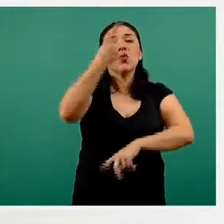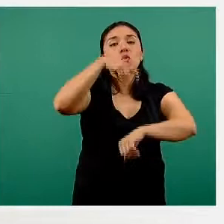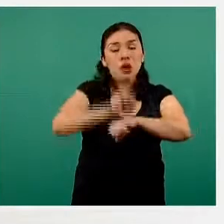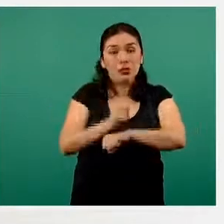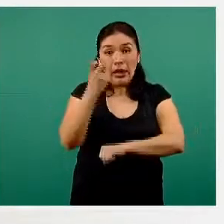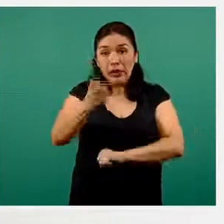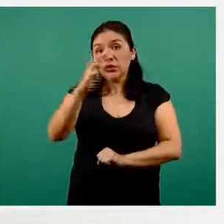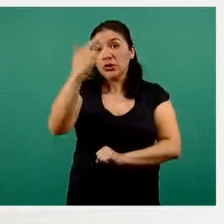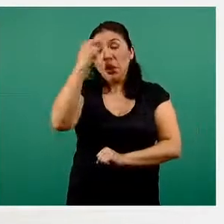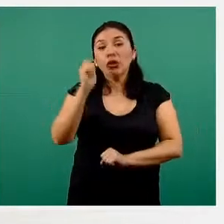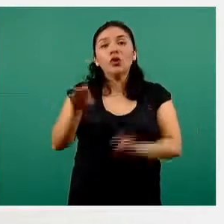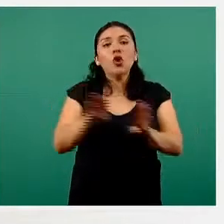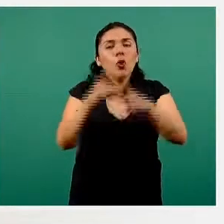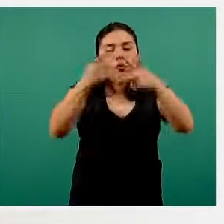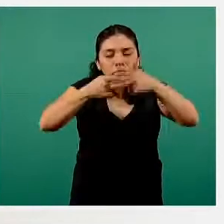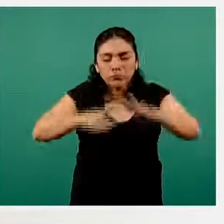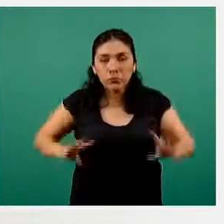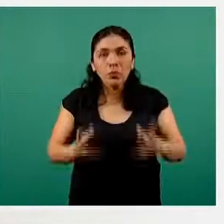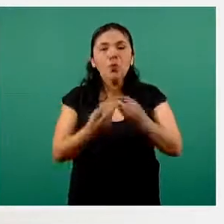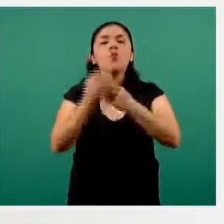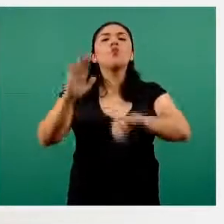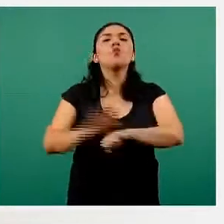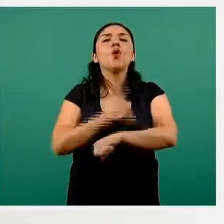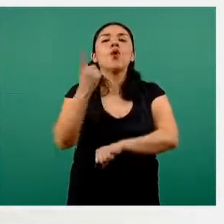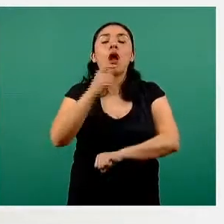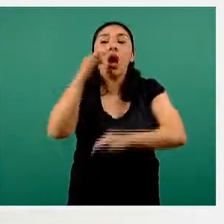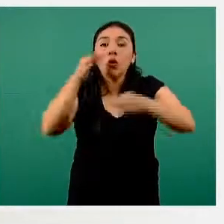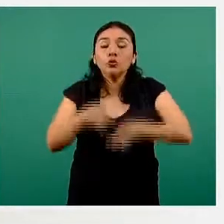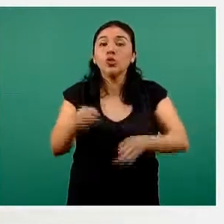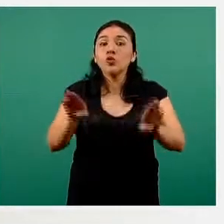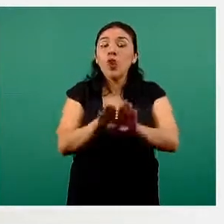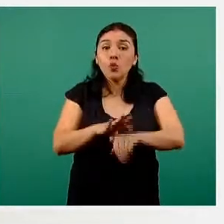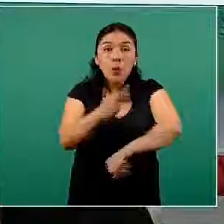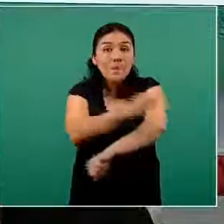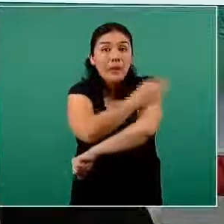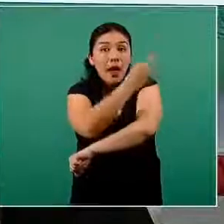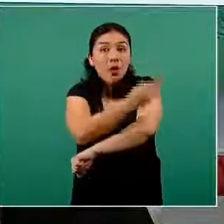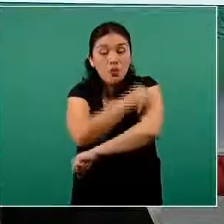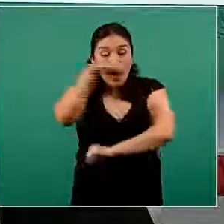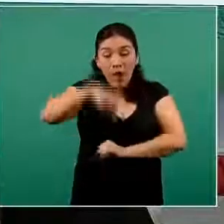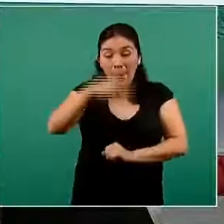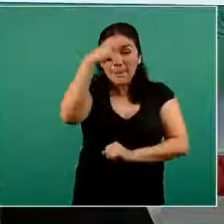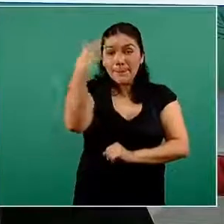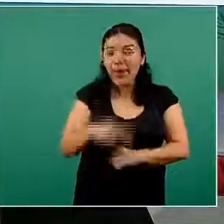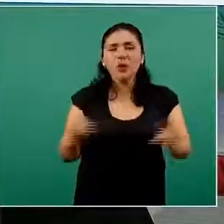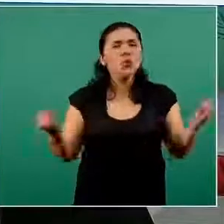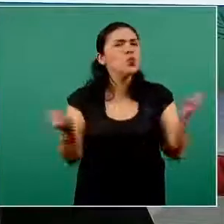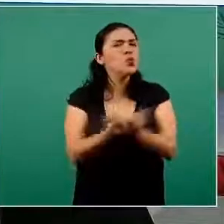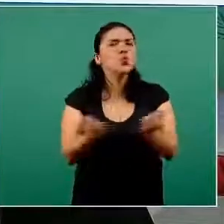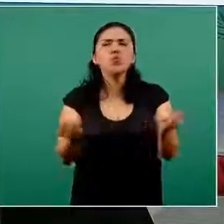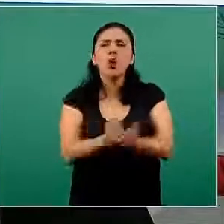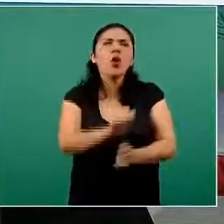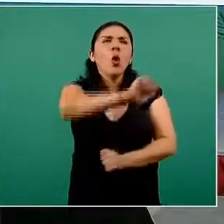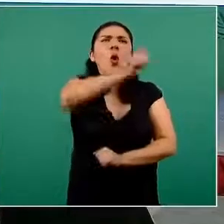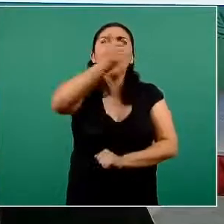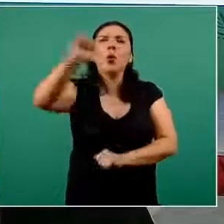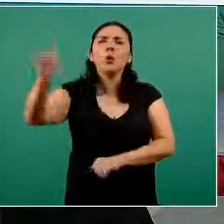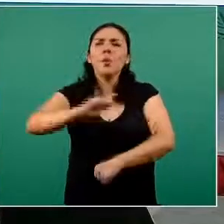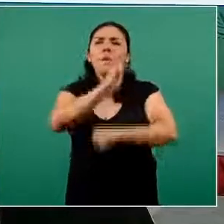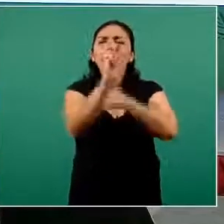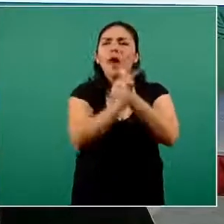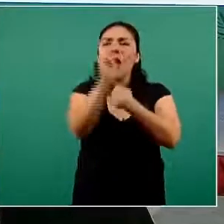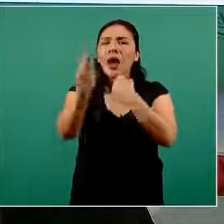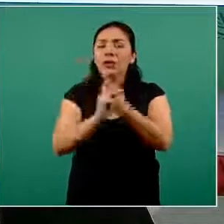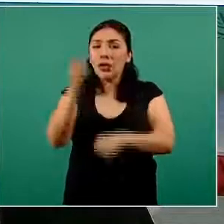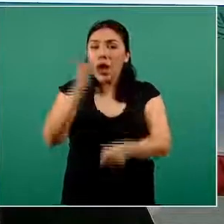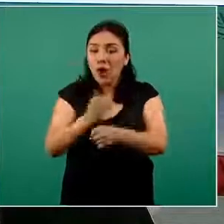Recuerden que se trata del promedio, dado que el comportamiento de la vacunación en México y en casi todos los países que están